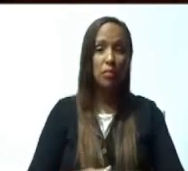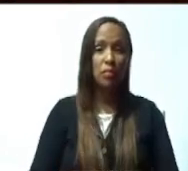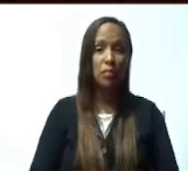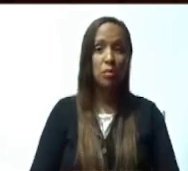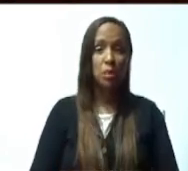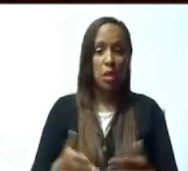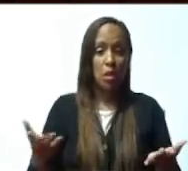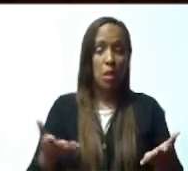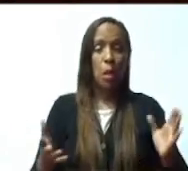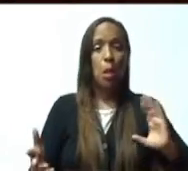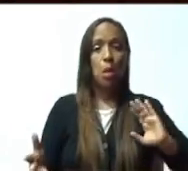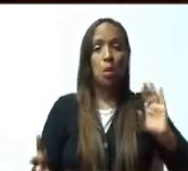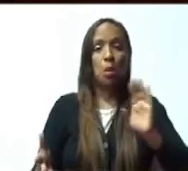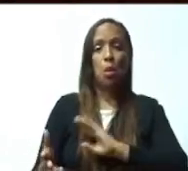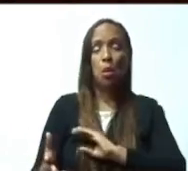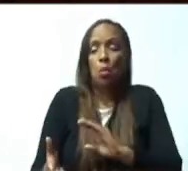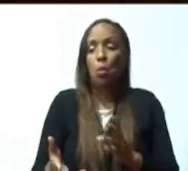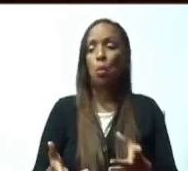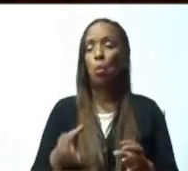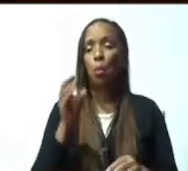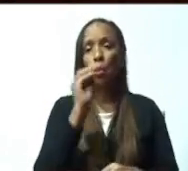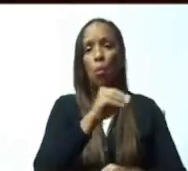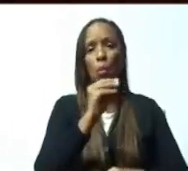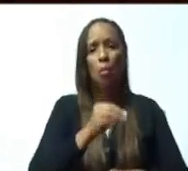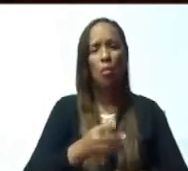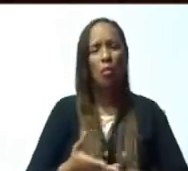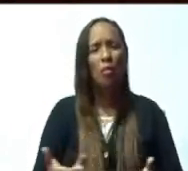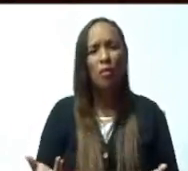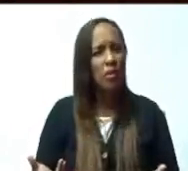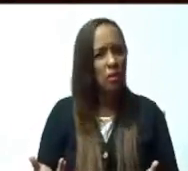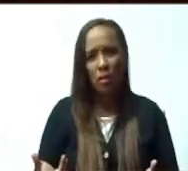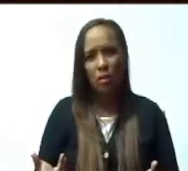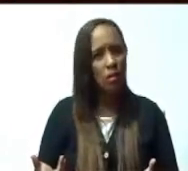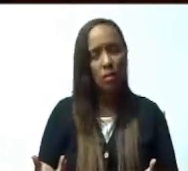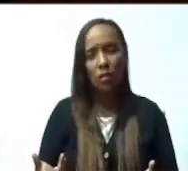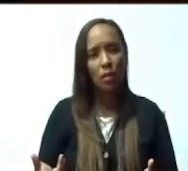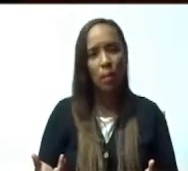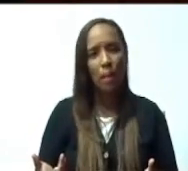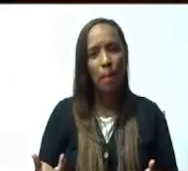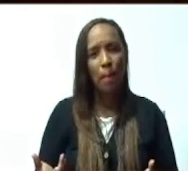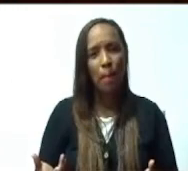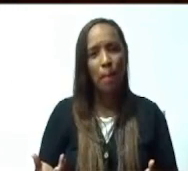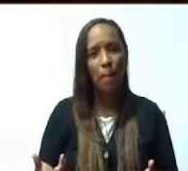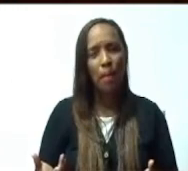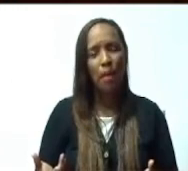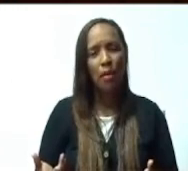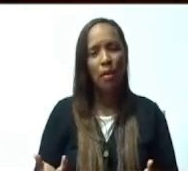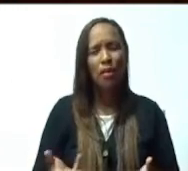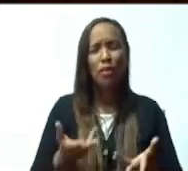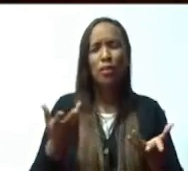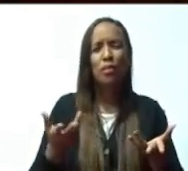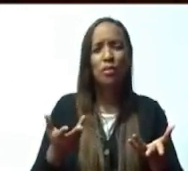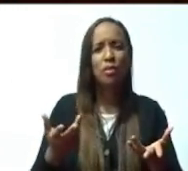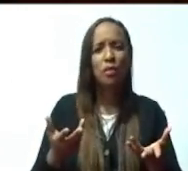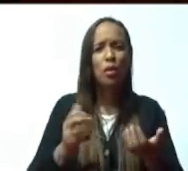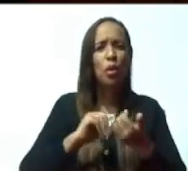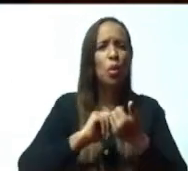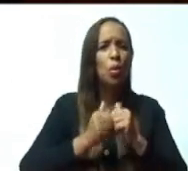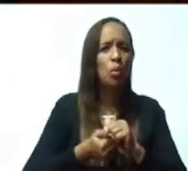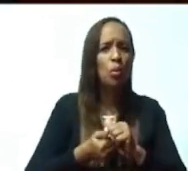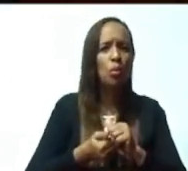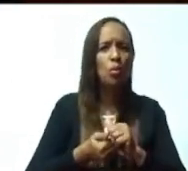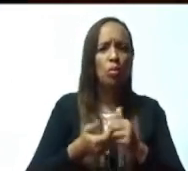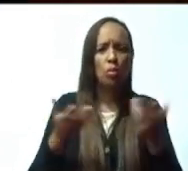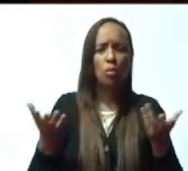Es decir, ¿cómo se ha ido concentrando la riqueza de este país en pocas manos, en perjuicio de las grandes mayorías,